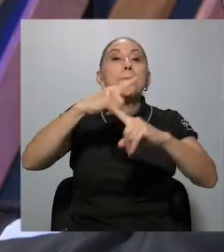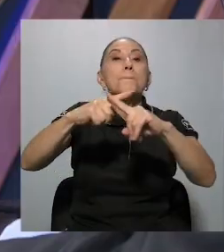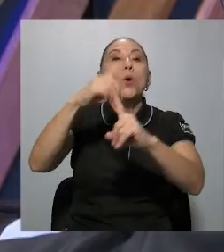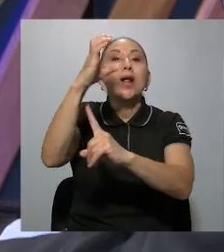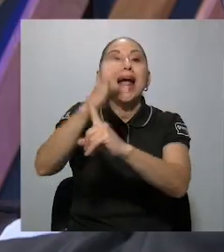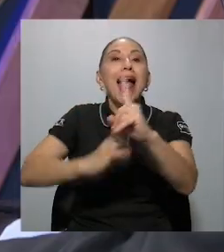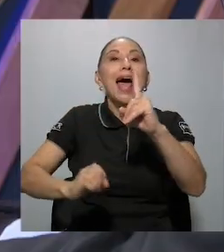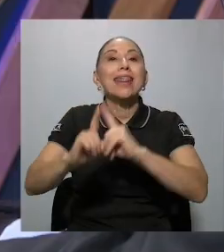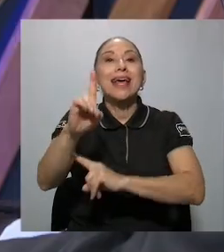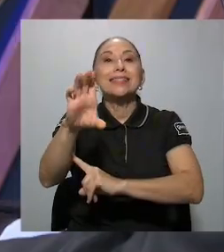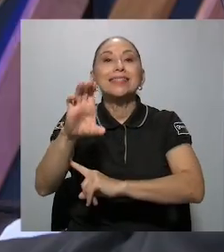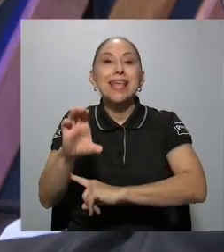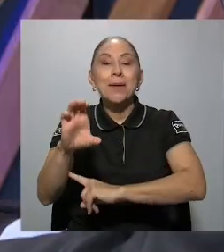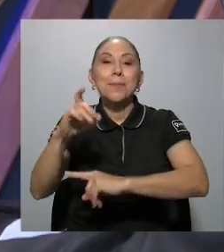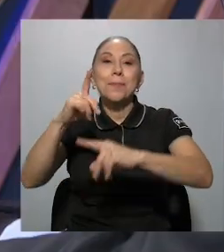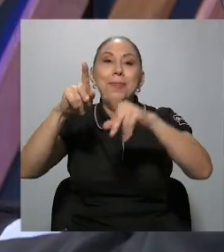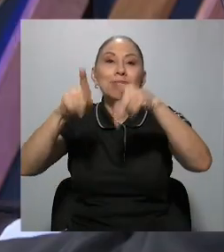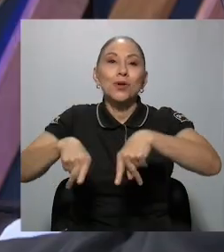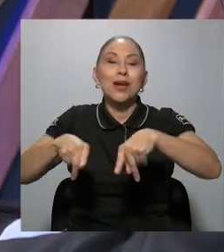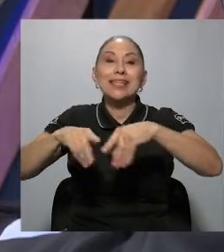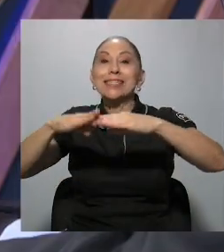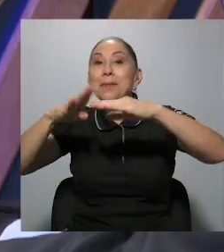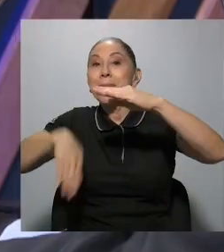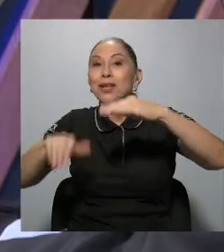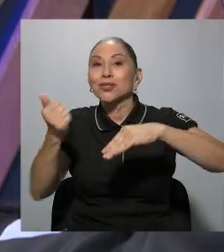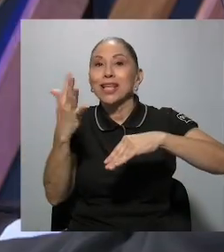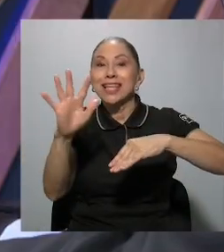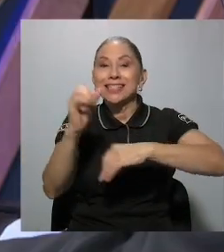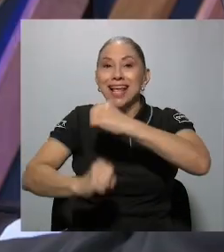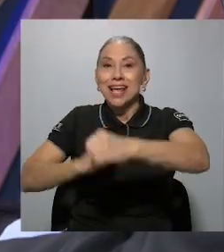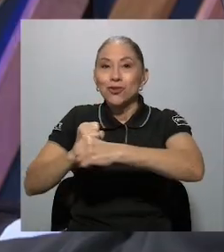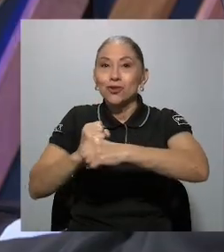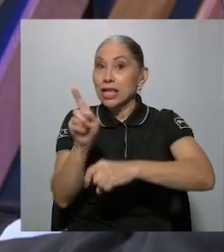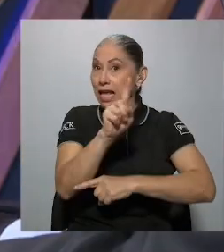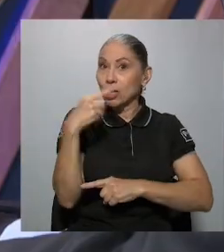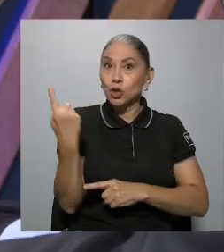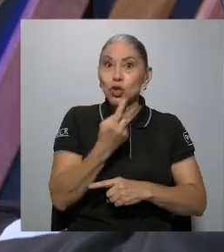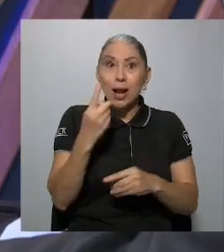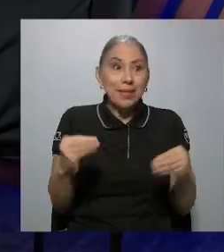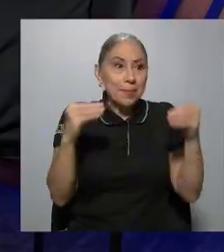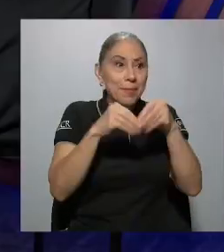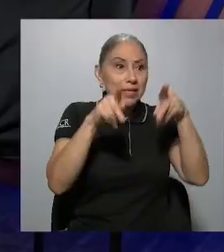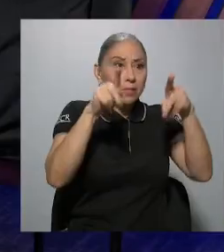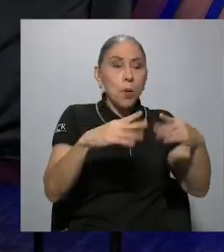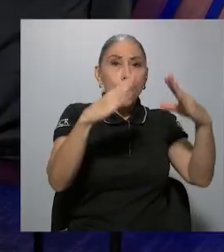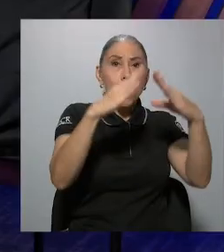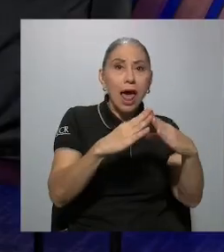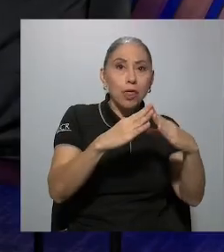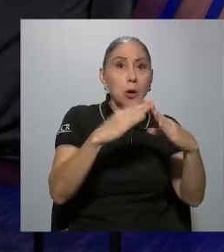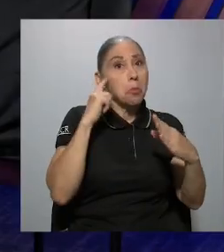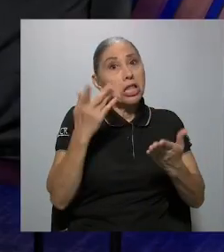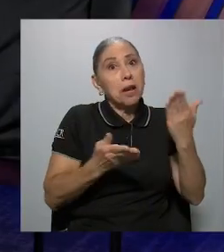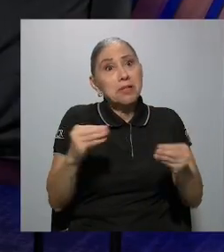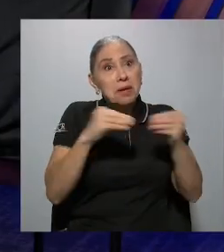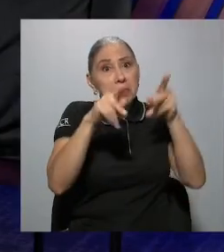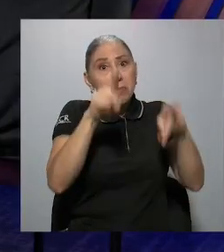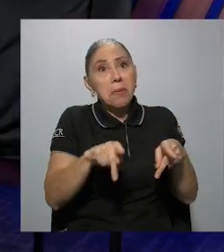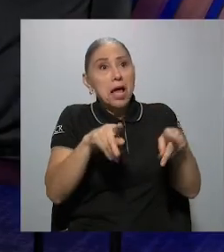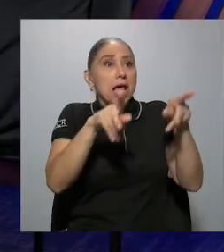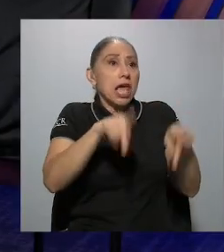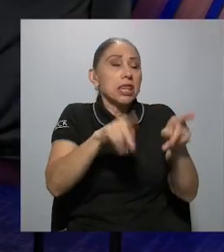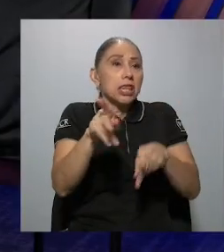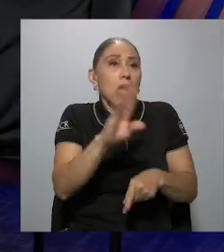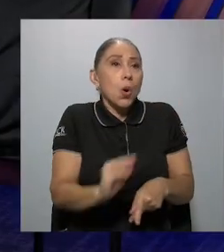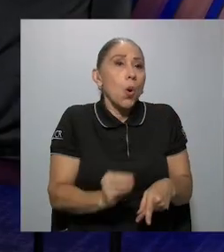cada 100 personas menores de 15 años. ¿Verdad? Ya no es solo el más poblado, porque ese más poblado puede ser de